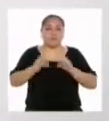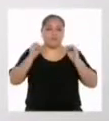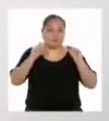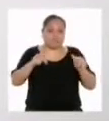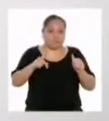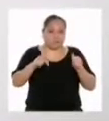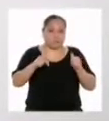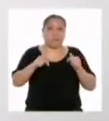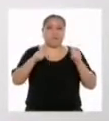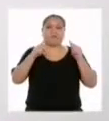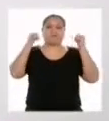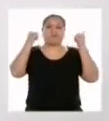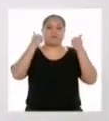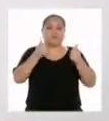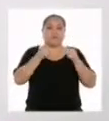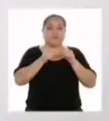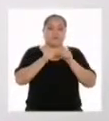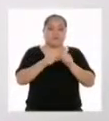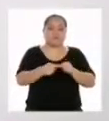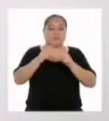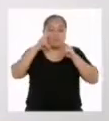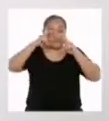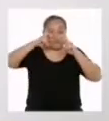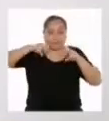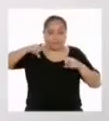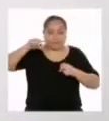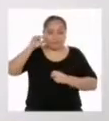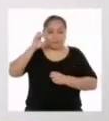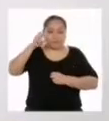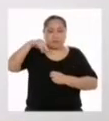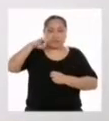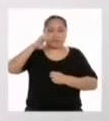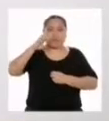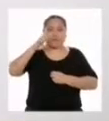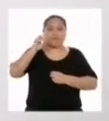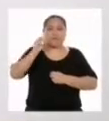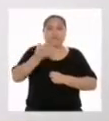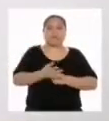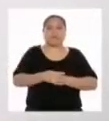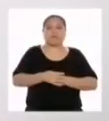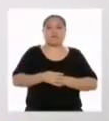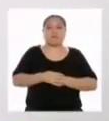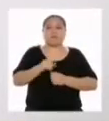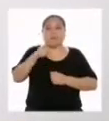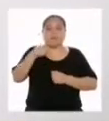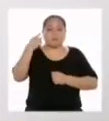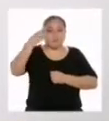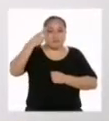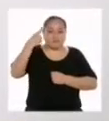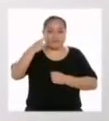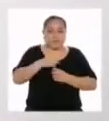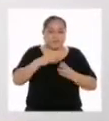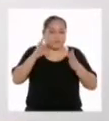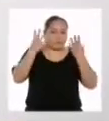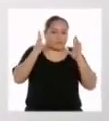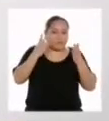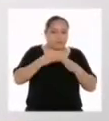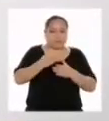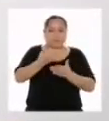Bien, sigamos. Ahora analicemos la variable género. Veo que el razonamiento es similar al del